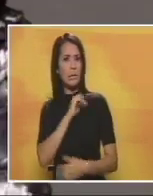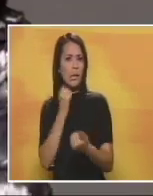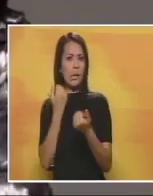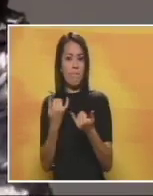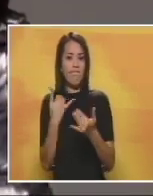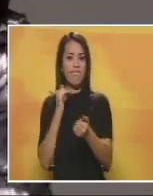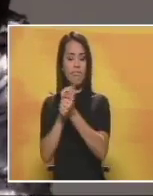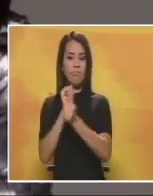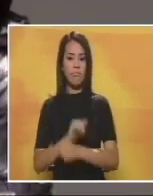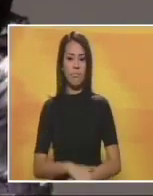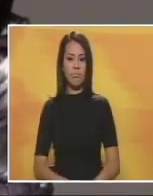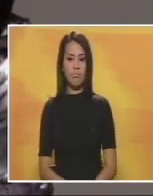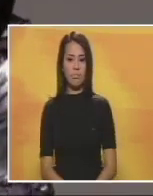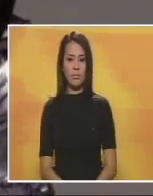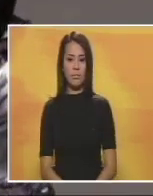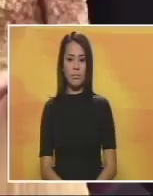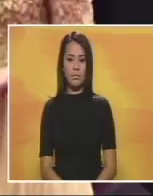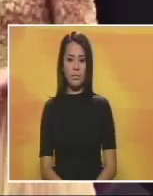detenida.